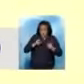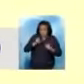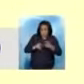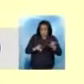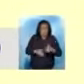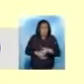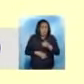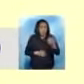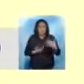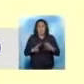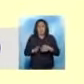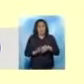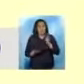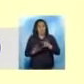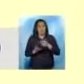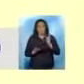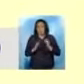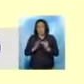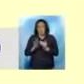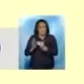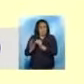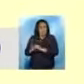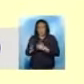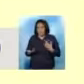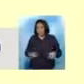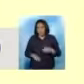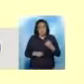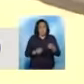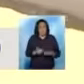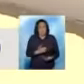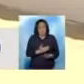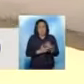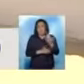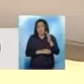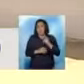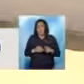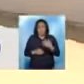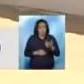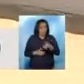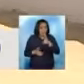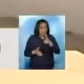las personas han ido abandonando sus casas poco a poco conforme ha ido avanzando la mañana, porque este